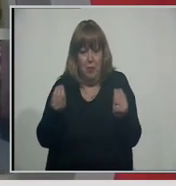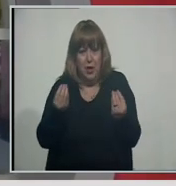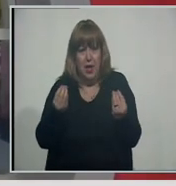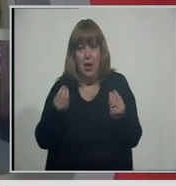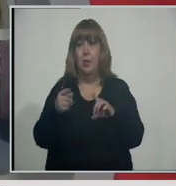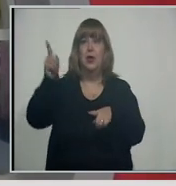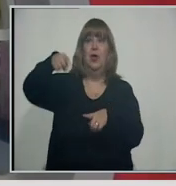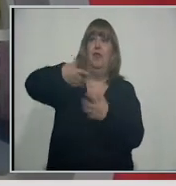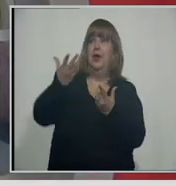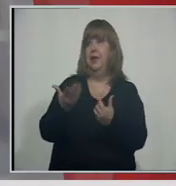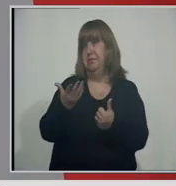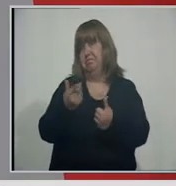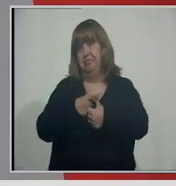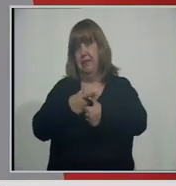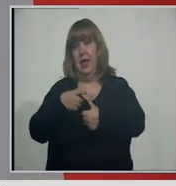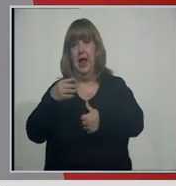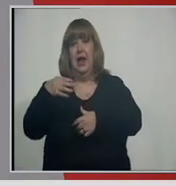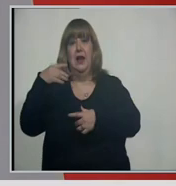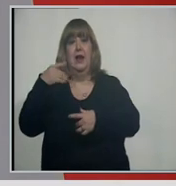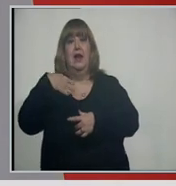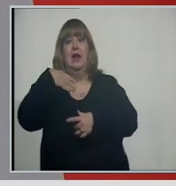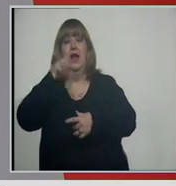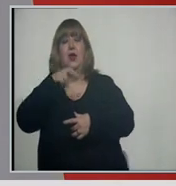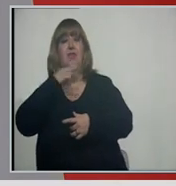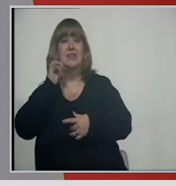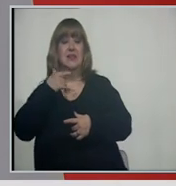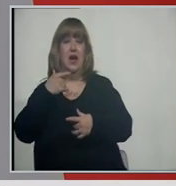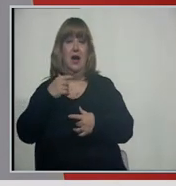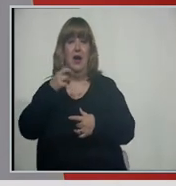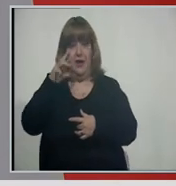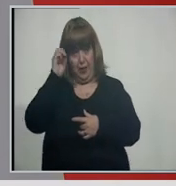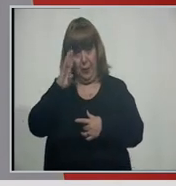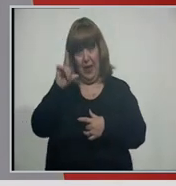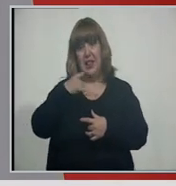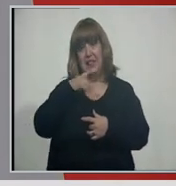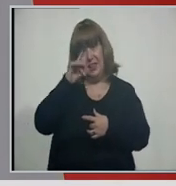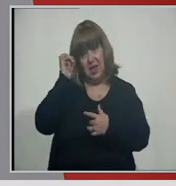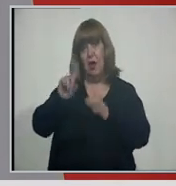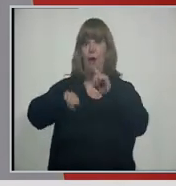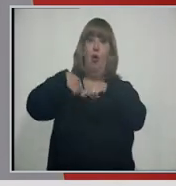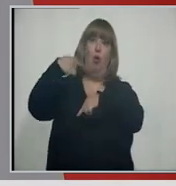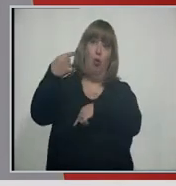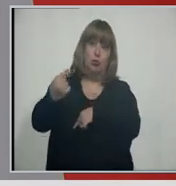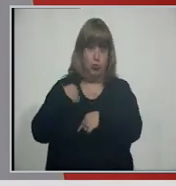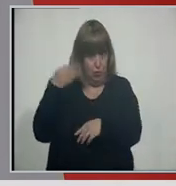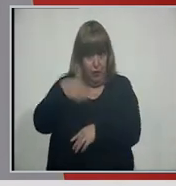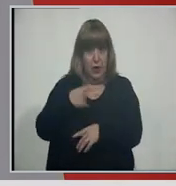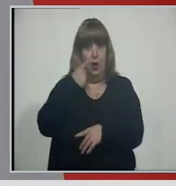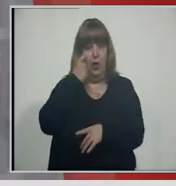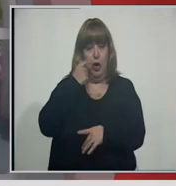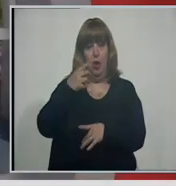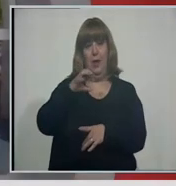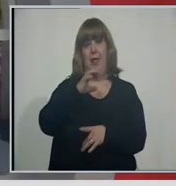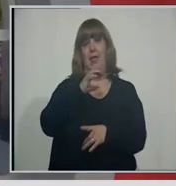que no viene la novicia rebelde' del hombre el fantasma lópez yo vine con nombre de mancha con todas yo yo y yo vi